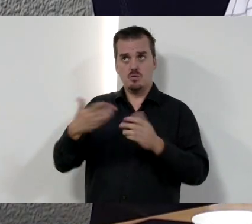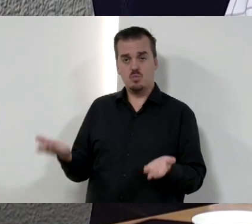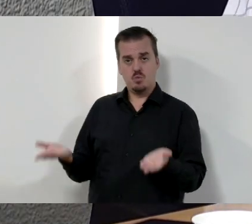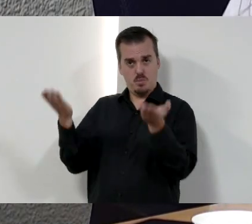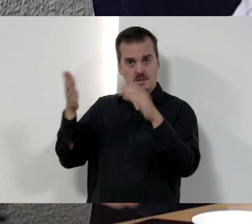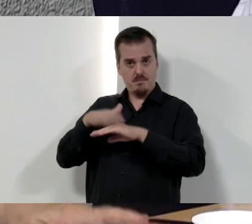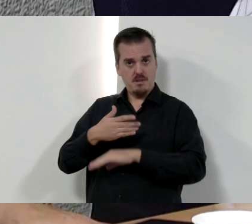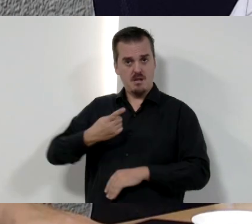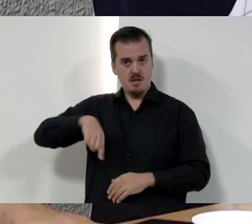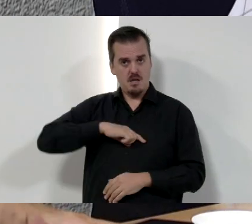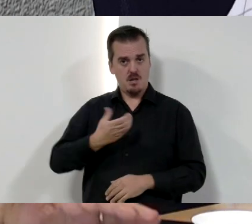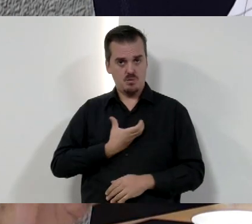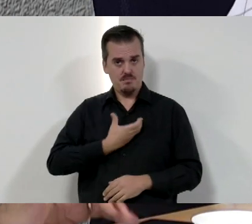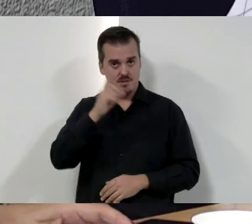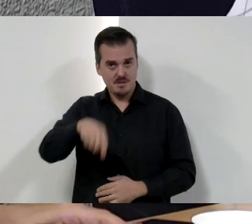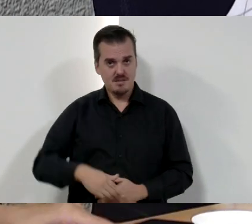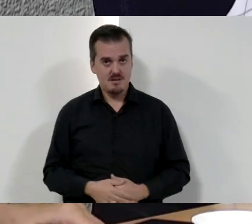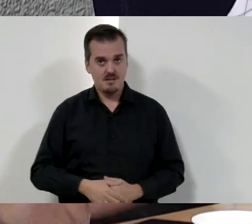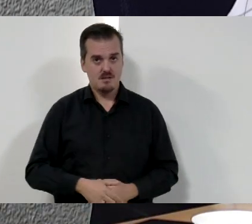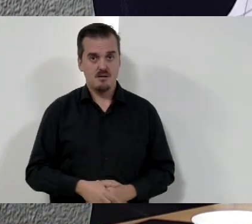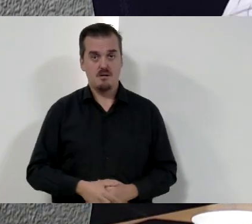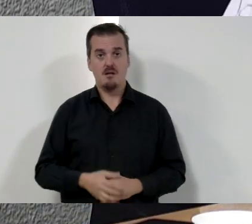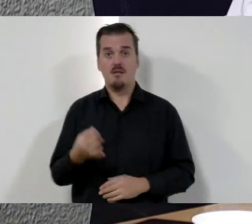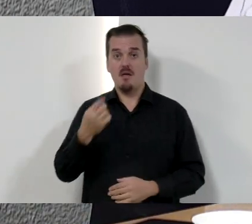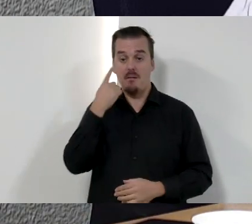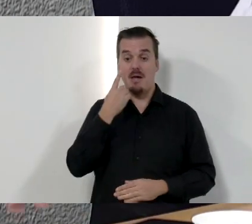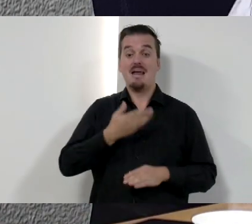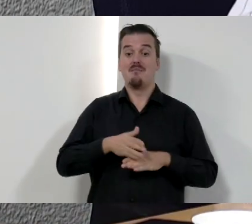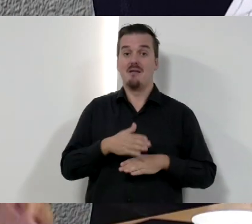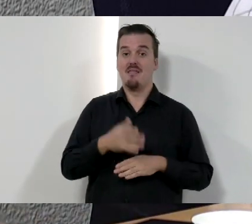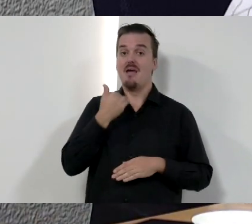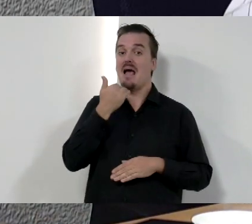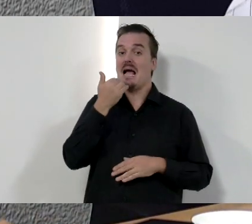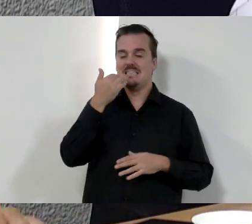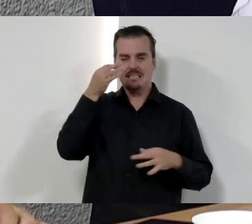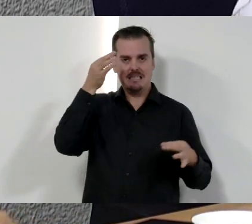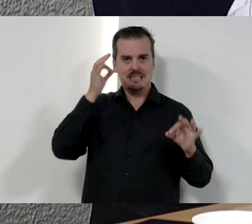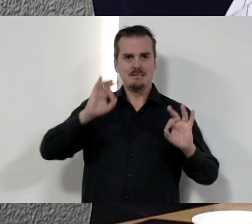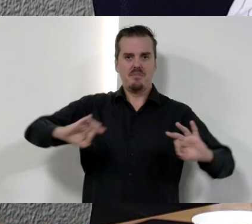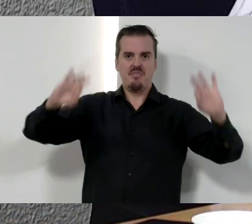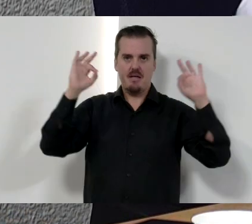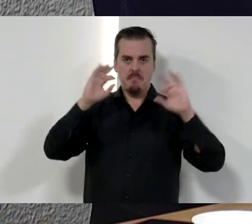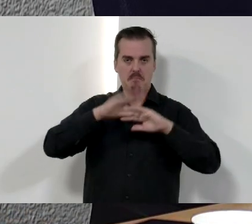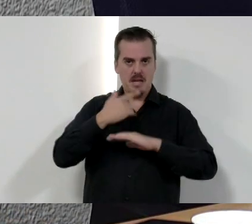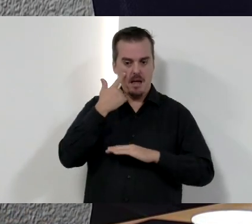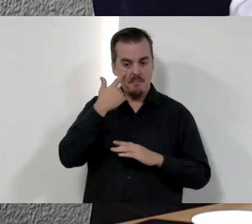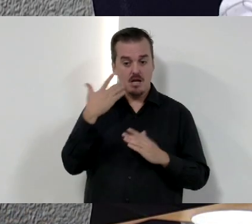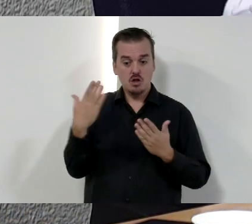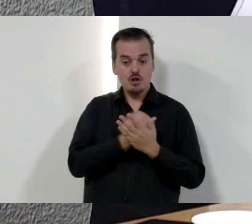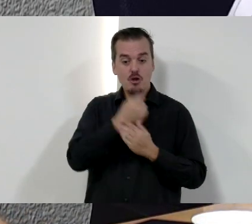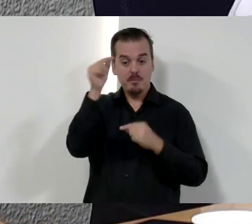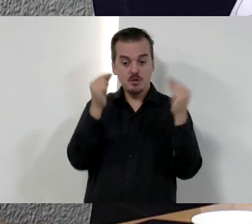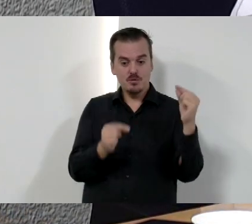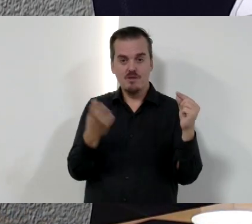hecho, tendremos que traer una aplicación del remanente casi en exclusiva para retocar todas las partidas en la